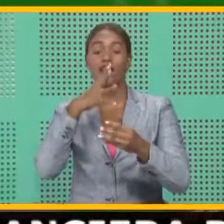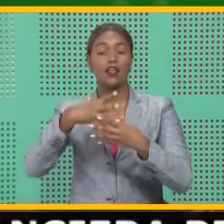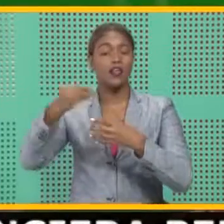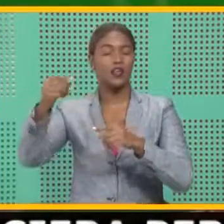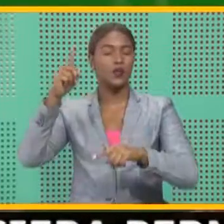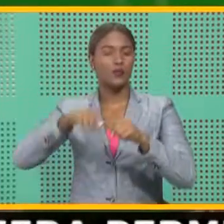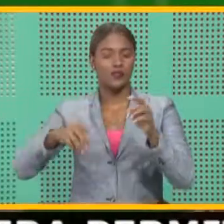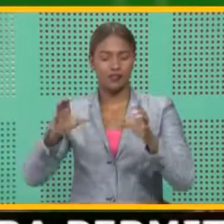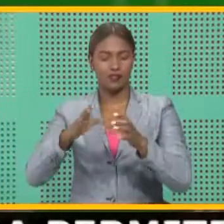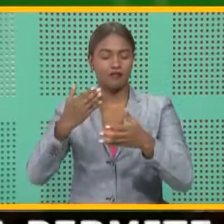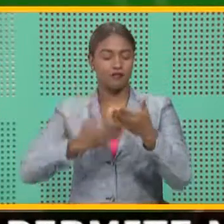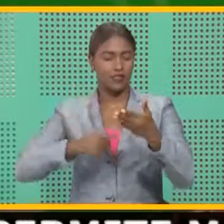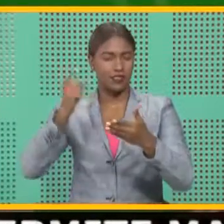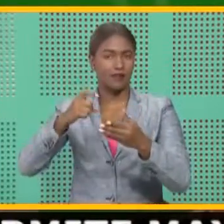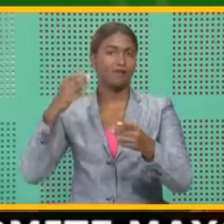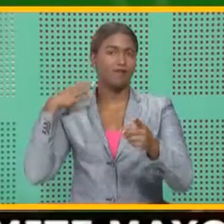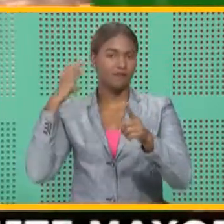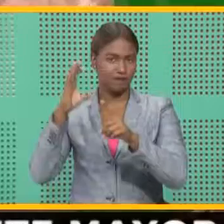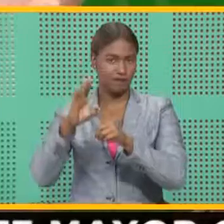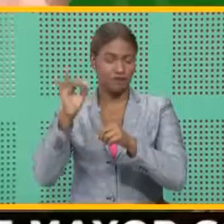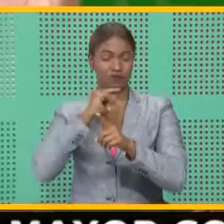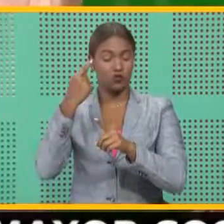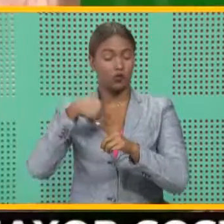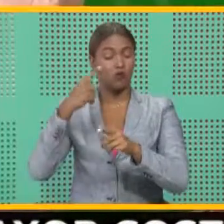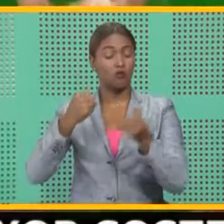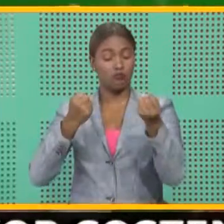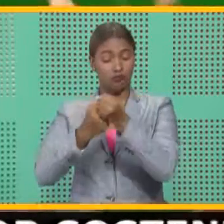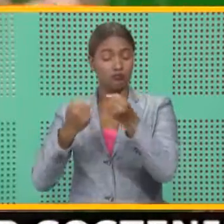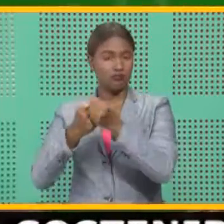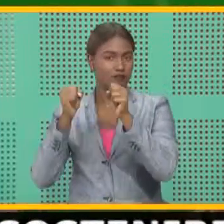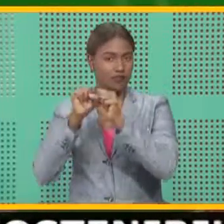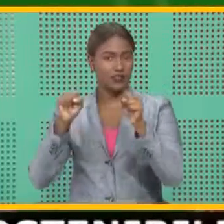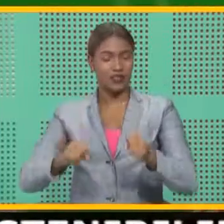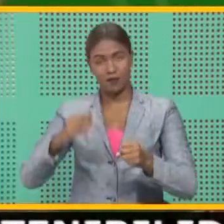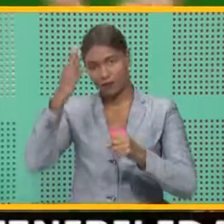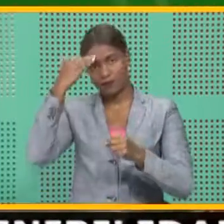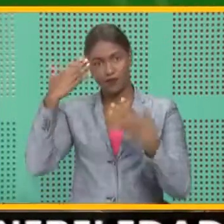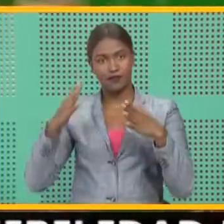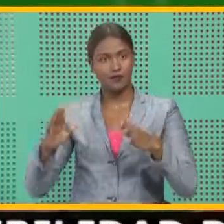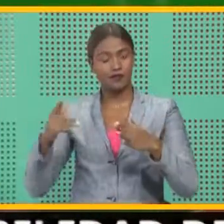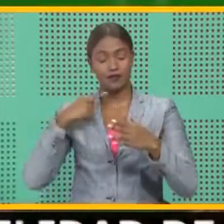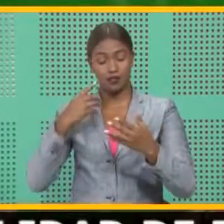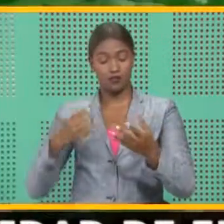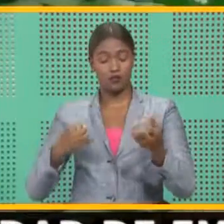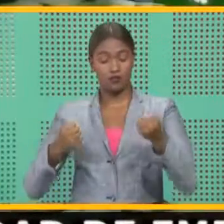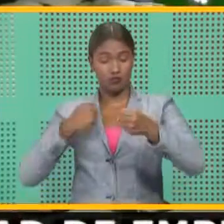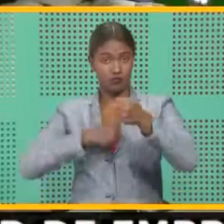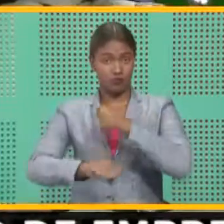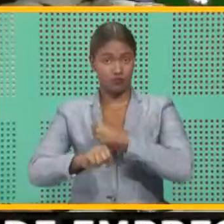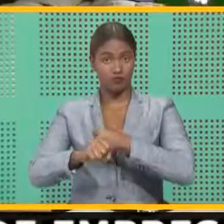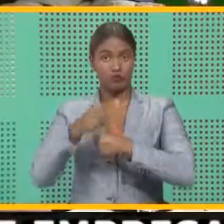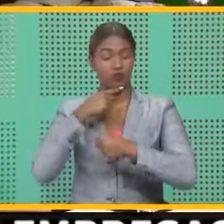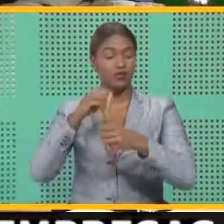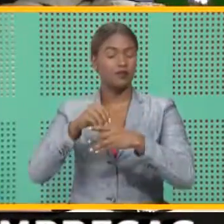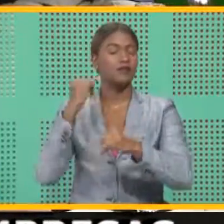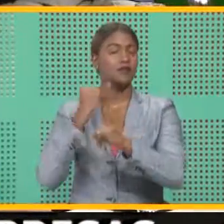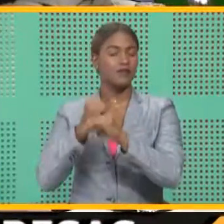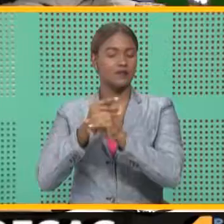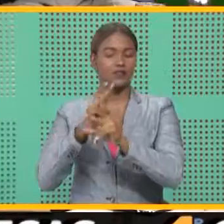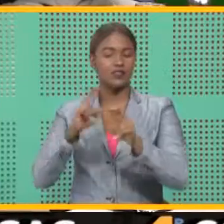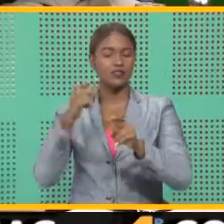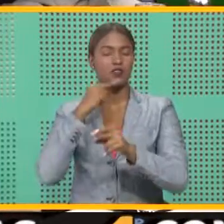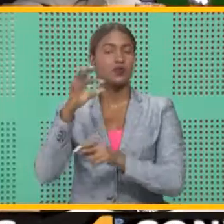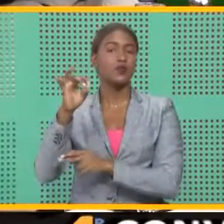acta de nacimiento de su niño. Y hemos ido fortaleciendo el sistema porque ya el parto es institucionalizado